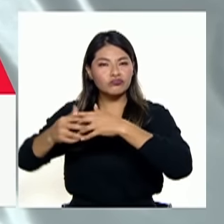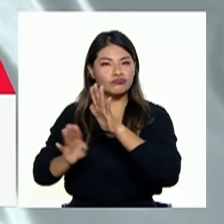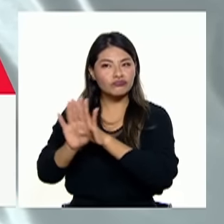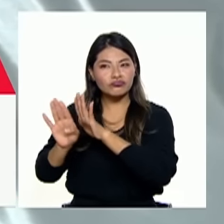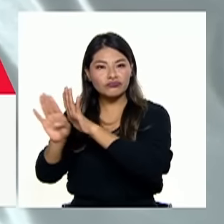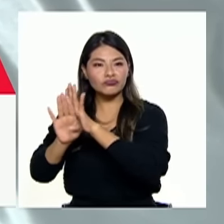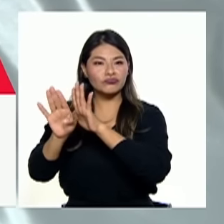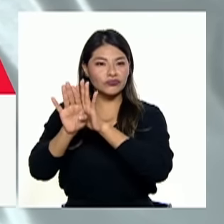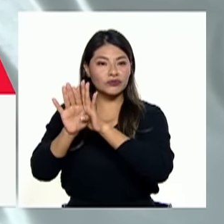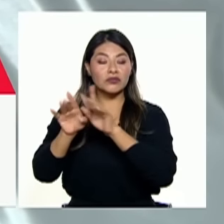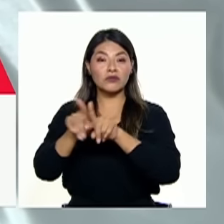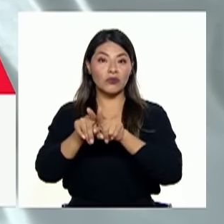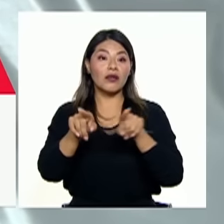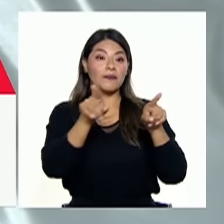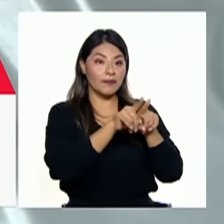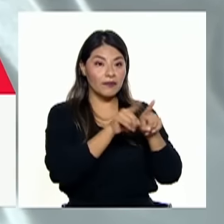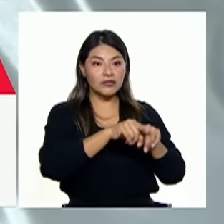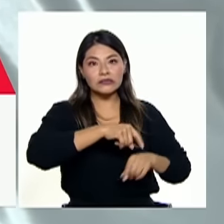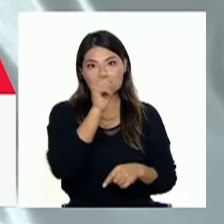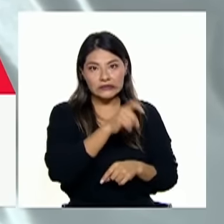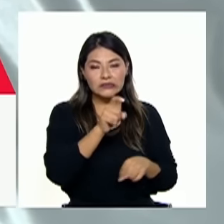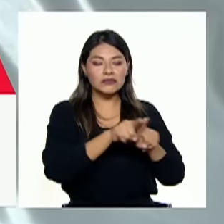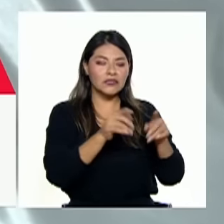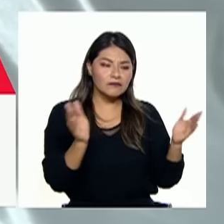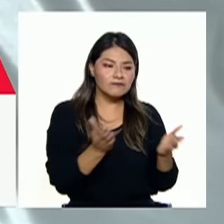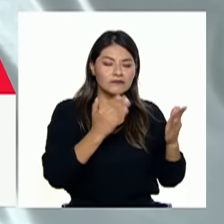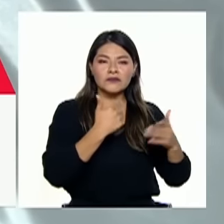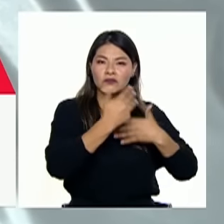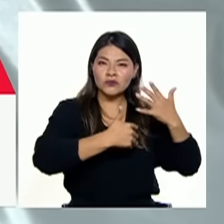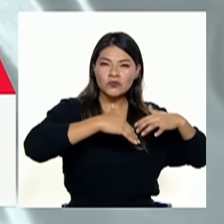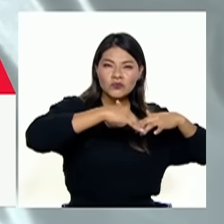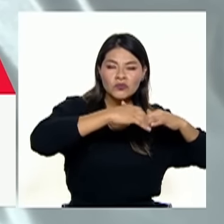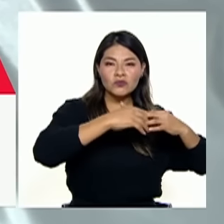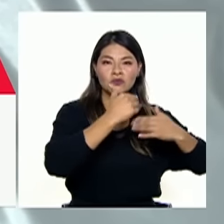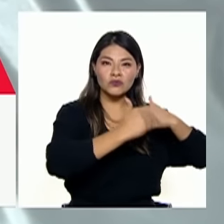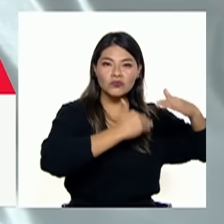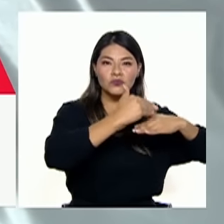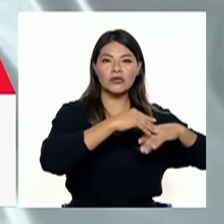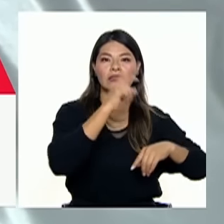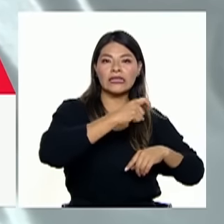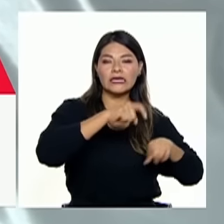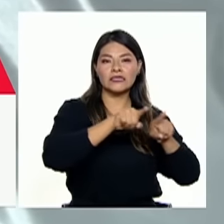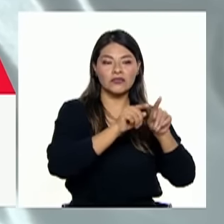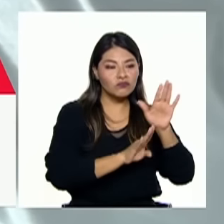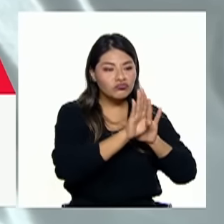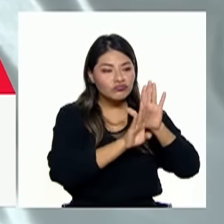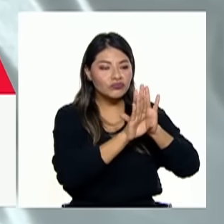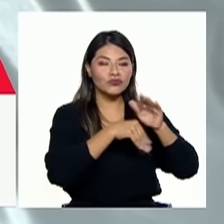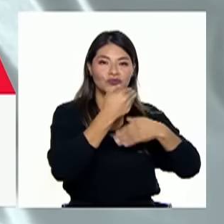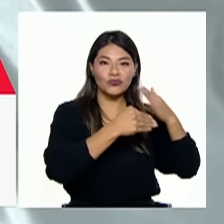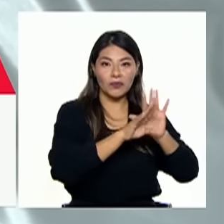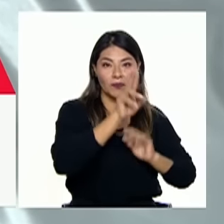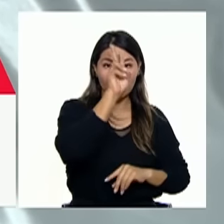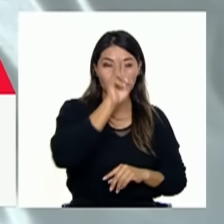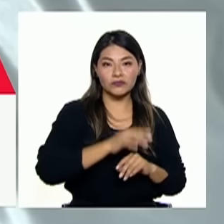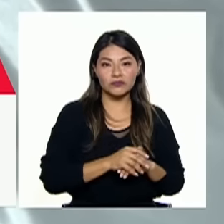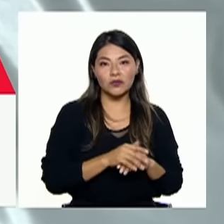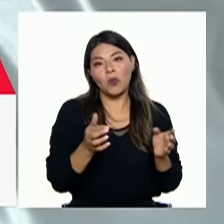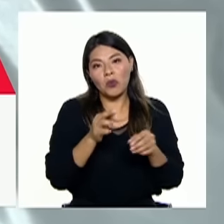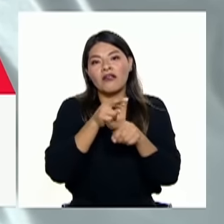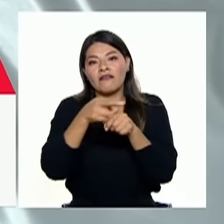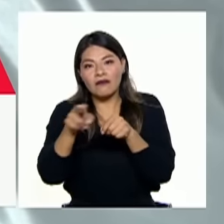potenciar, además de las necesarias obras de infraestructura que ayuden a desarrollar el desarrollo nacional o